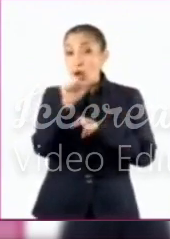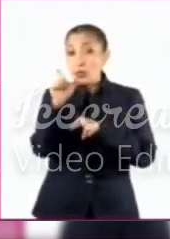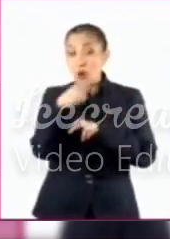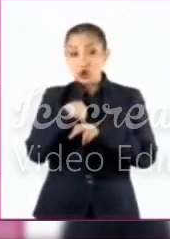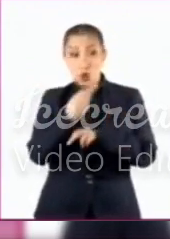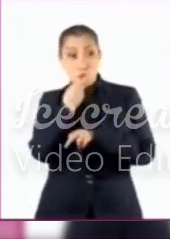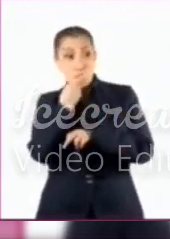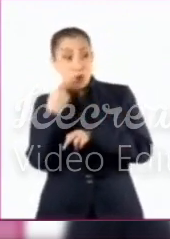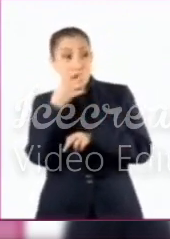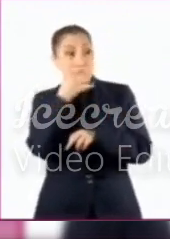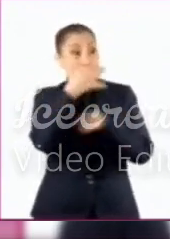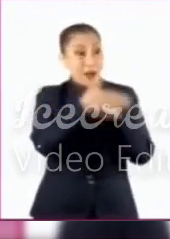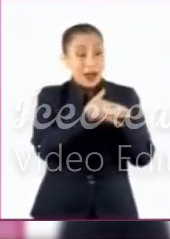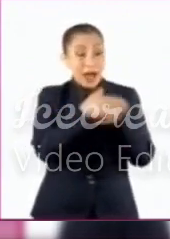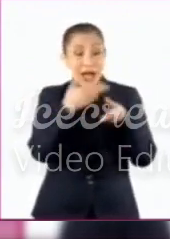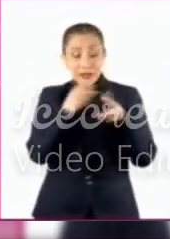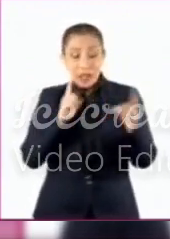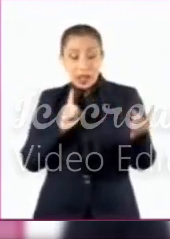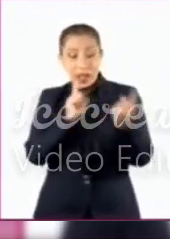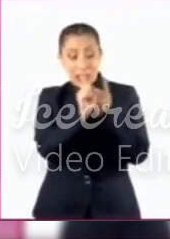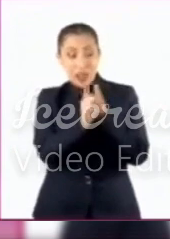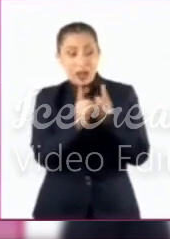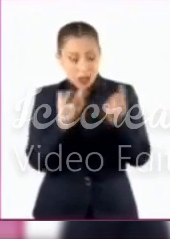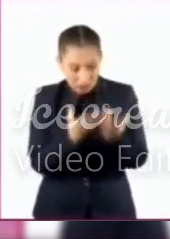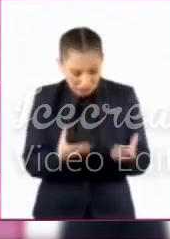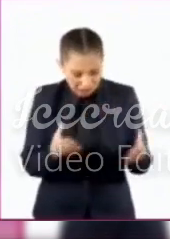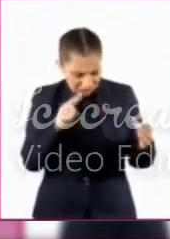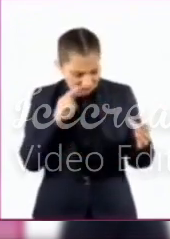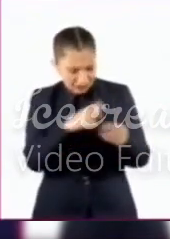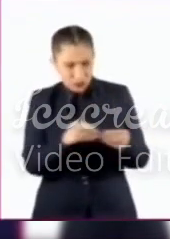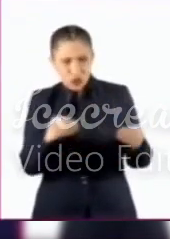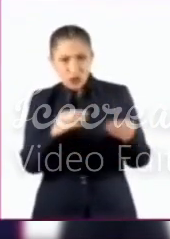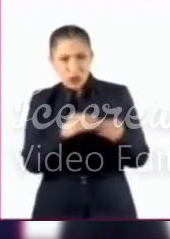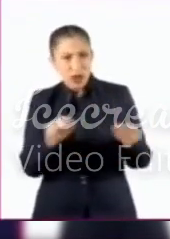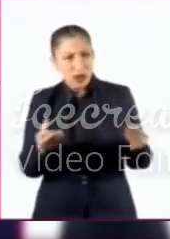momento en el que le hablé, hasta el de su choque con el frutero en cuestión.